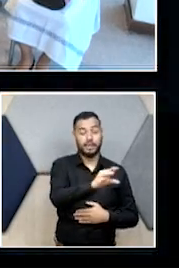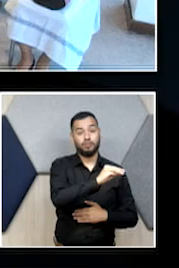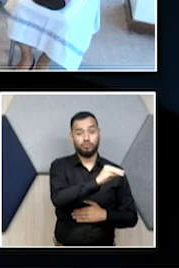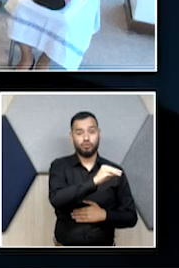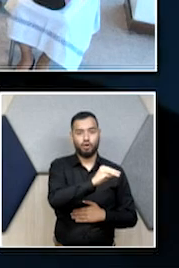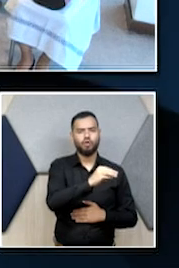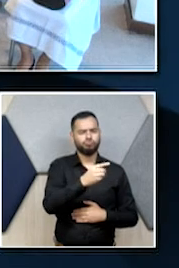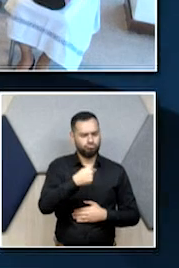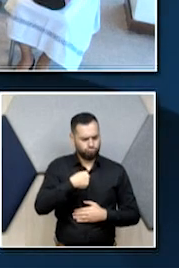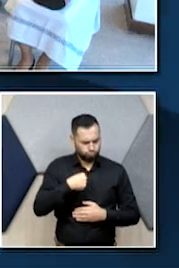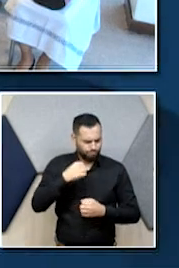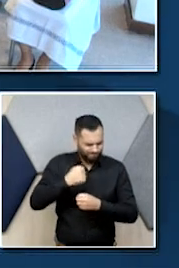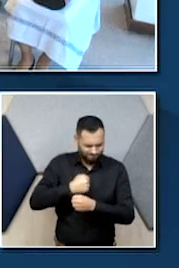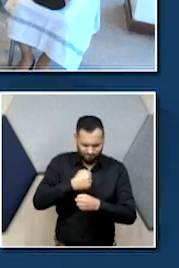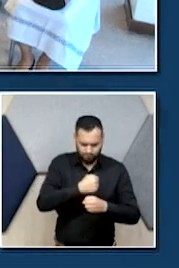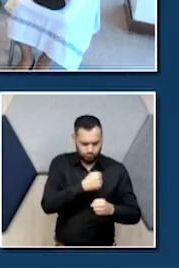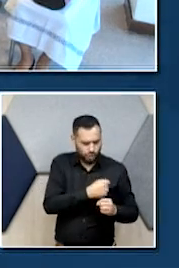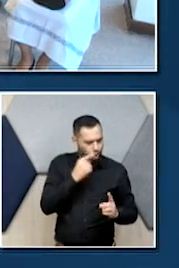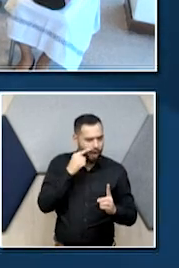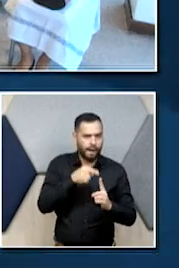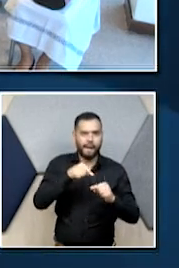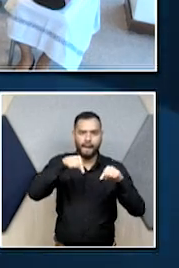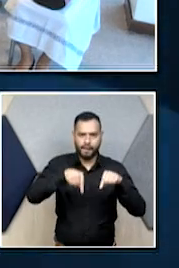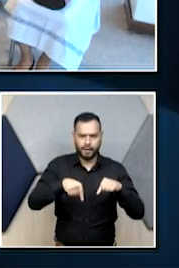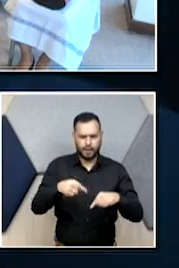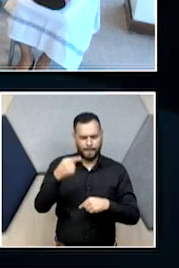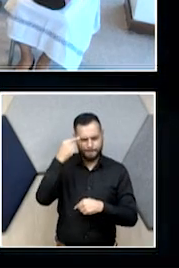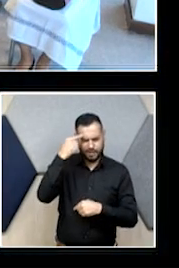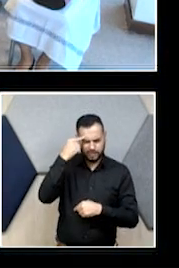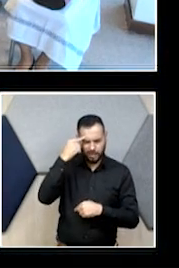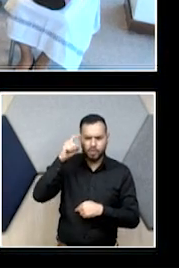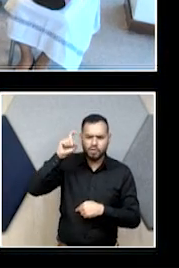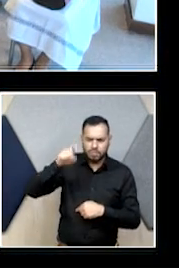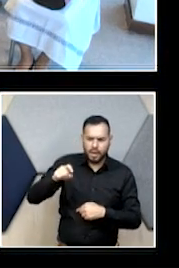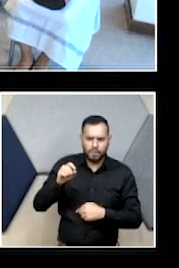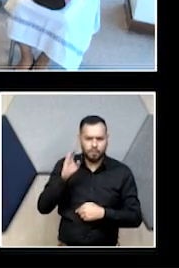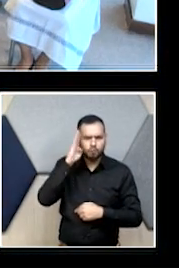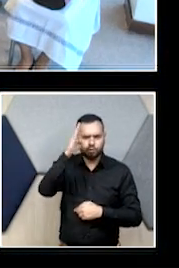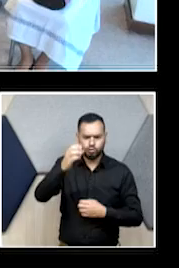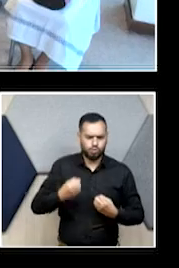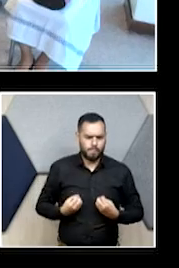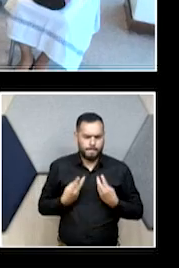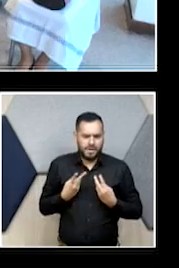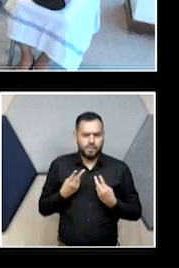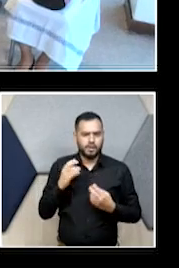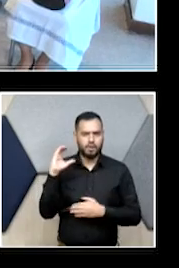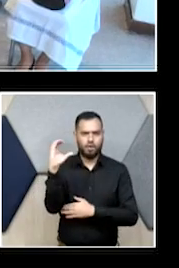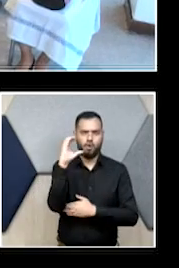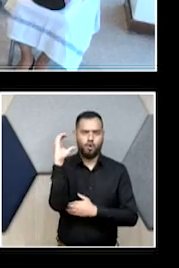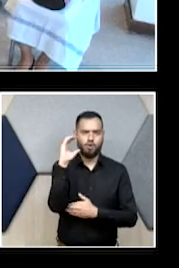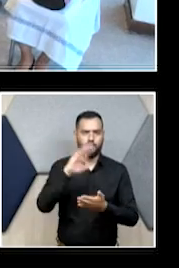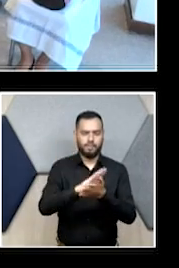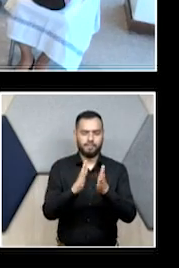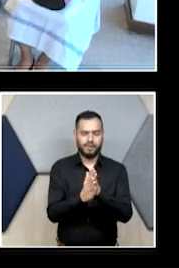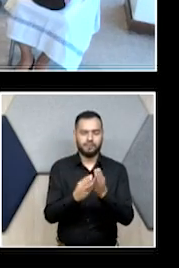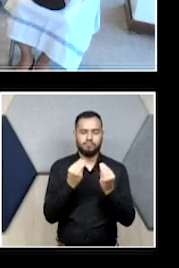aquí, pensando que merecen vivir en una Colombia en paz. Muchas gracias.